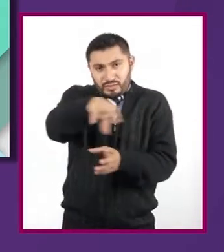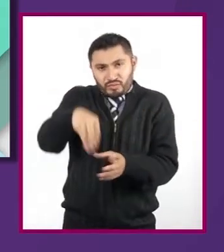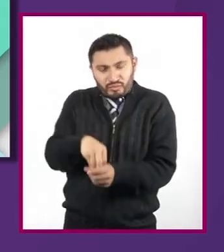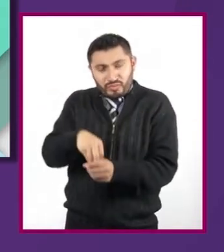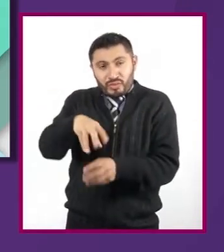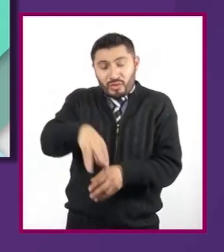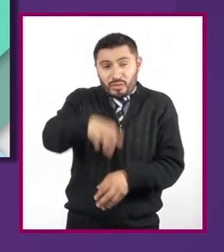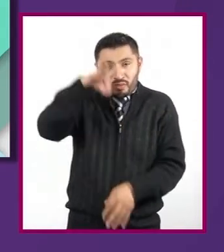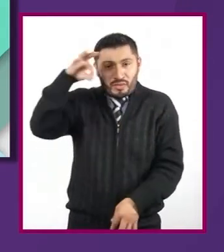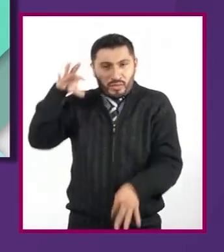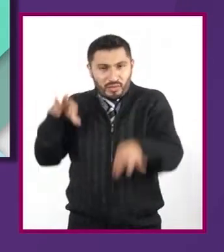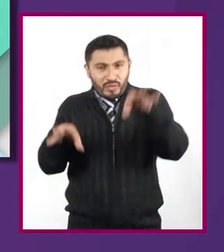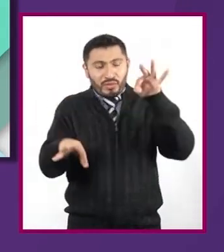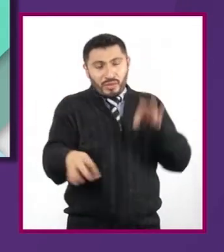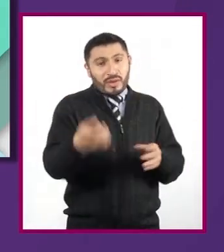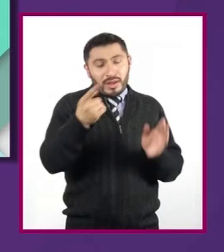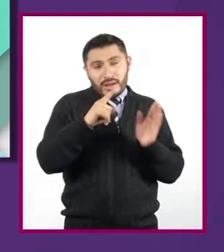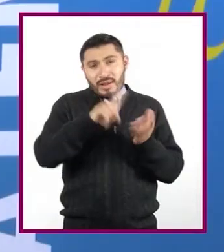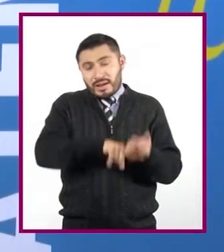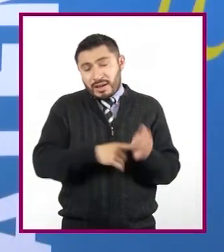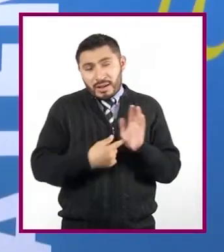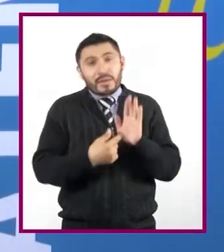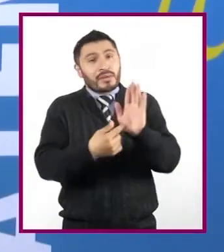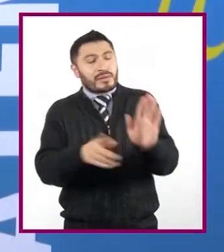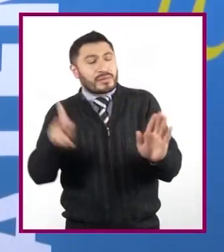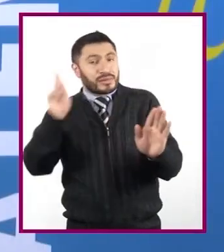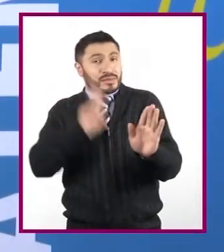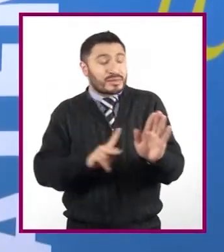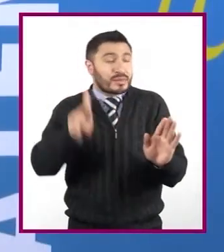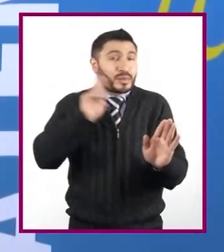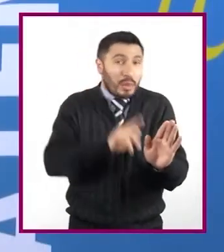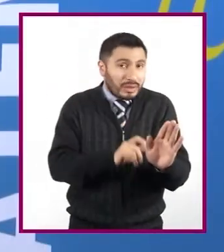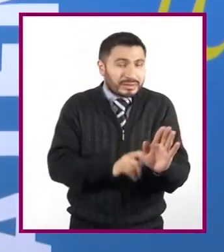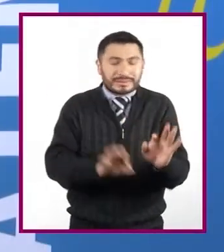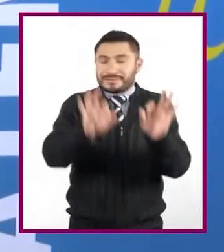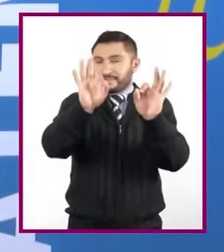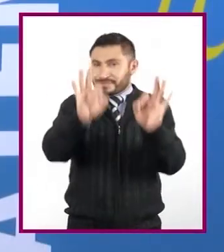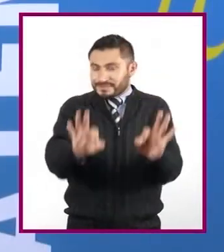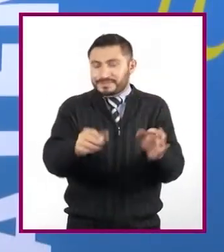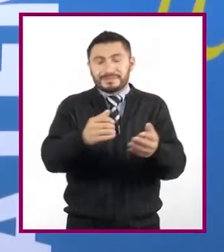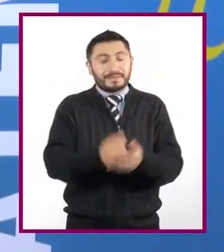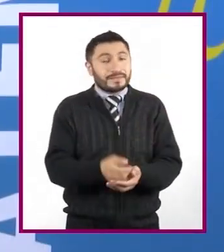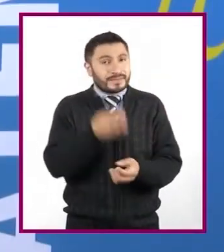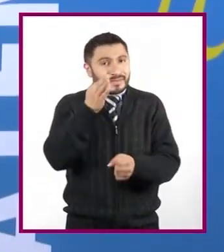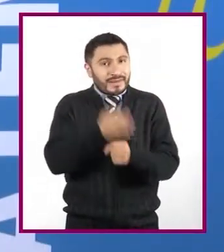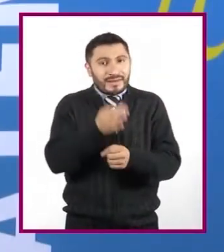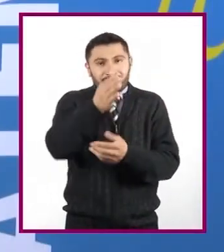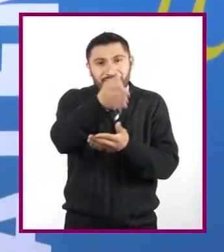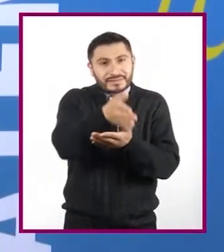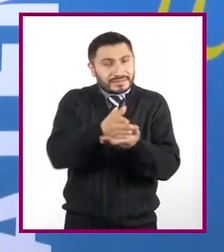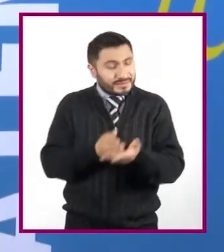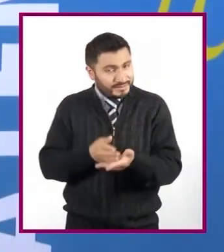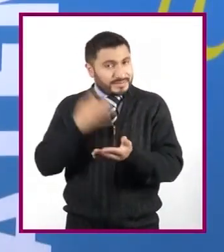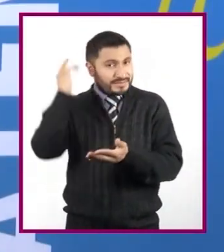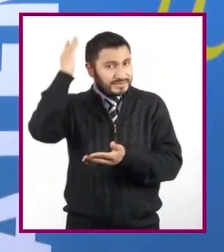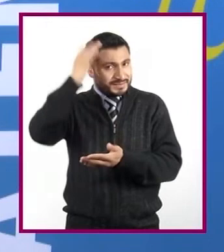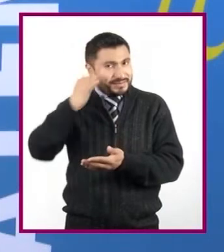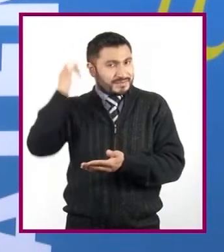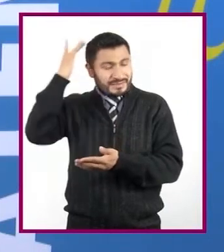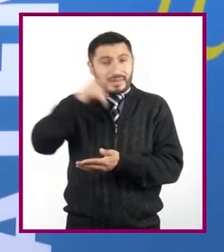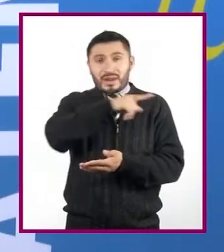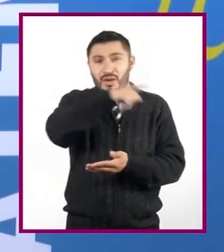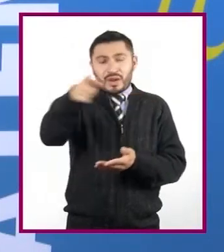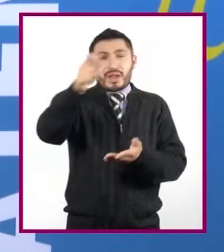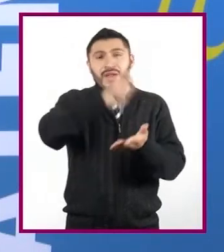parte de la muestra. ¡Excelente, alumnas y alumnos! Vamos a la mitad de nuestro análisis. Anoten